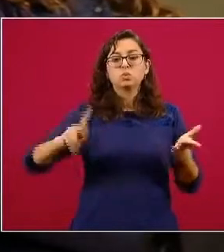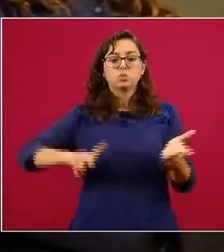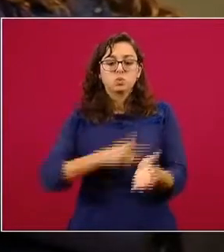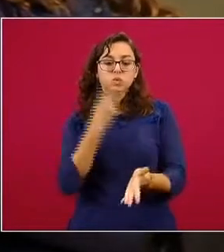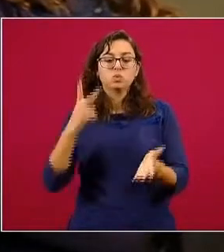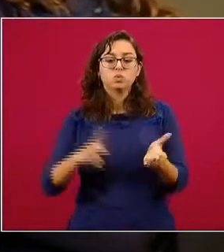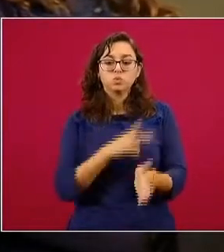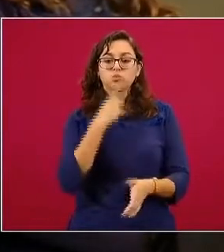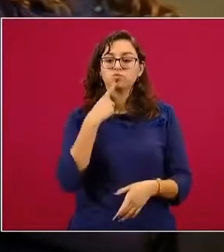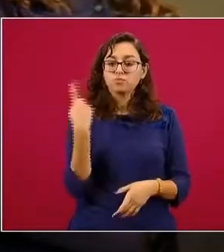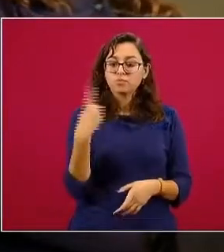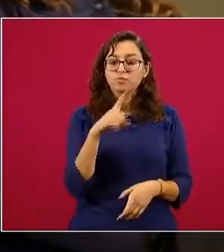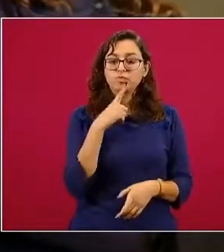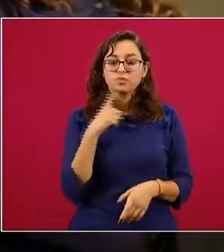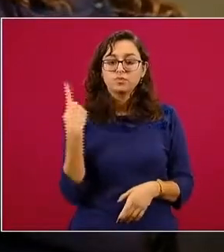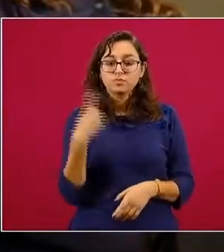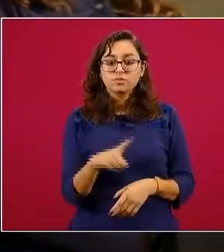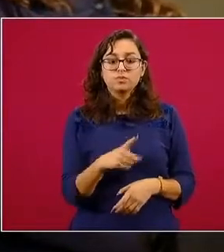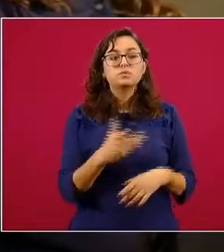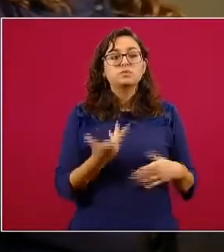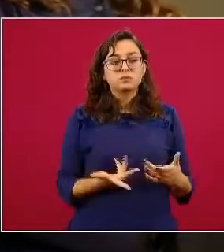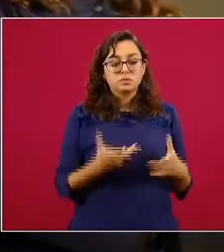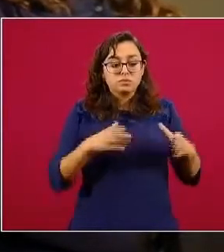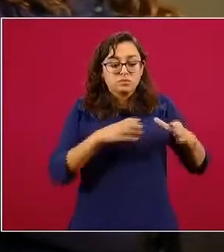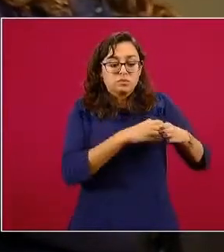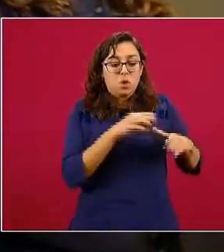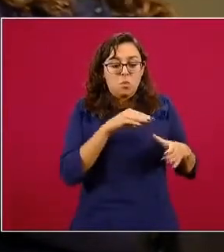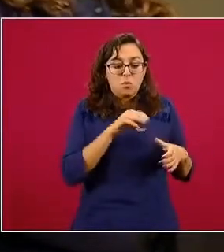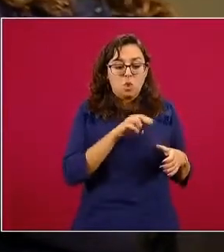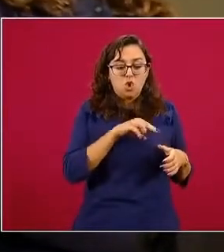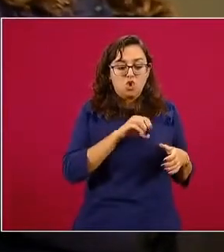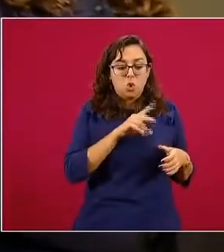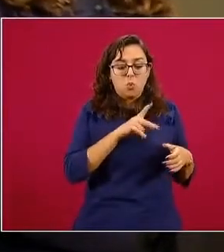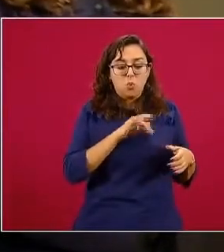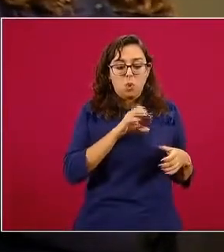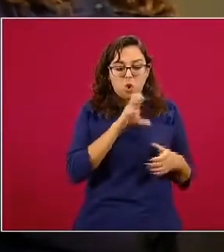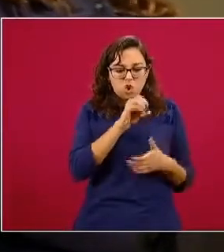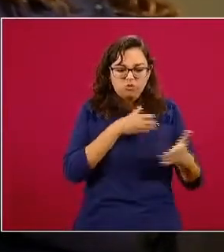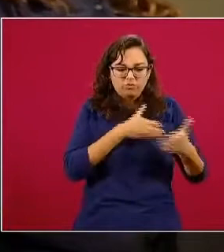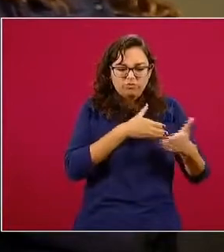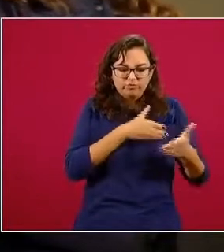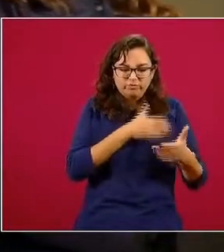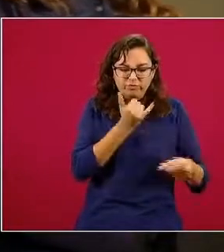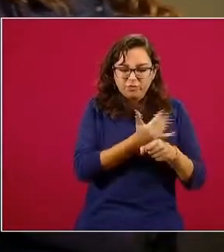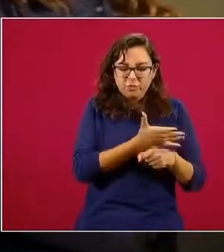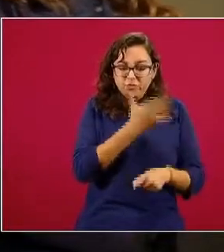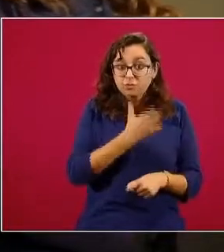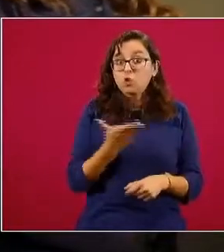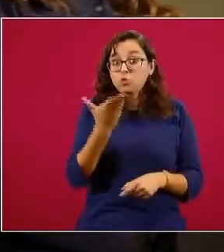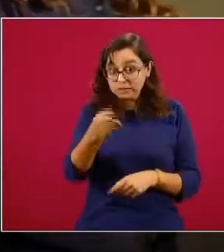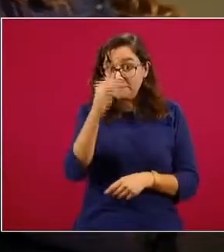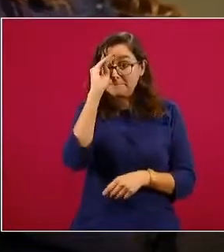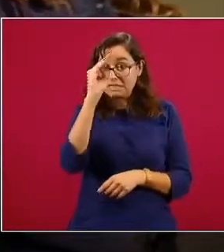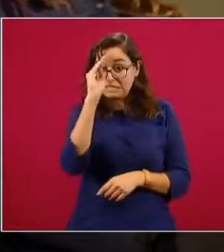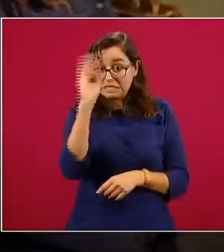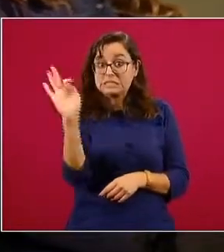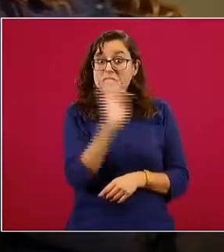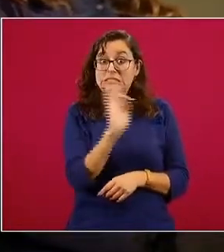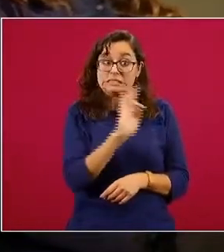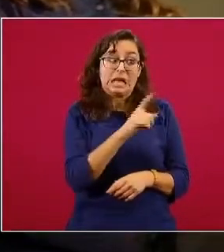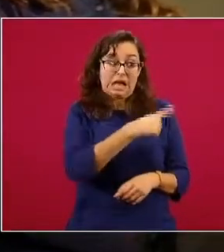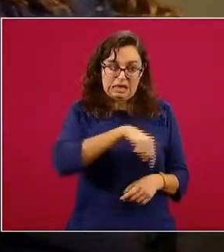de monopolios y usted consideraría que esto forma parte de un boicot porque, bueno, entiendo que se va a afectar